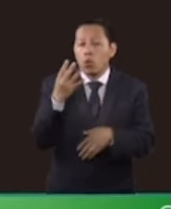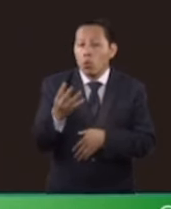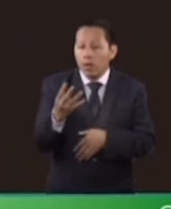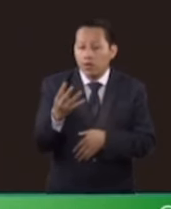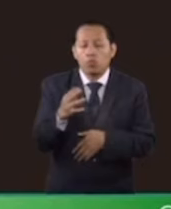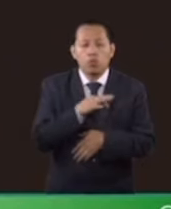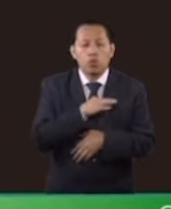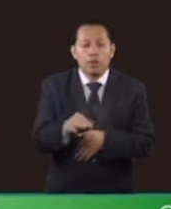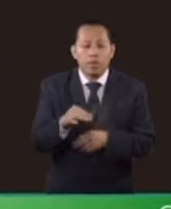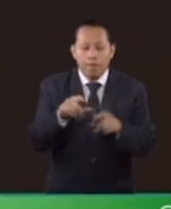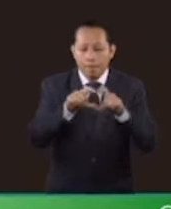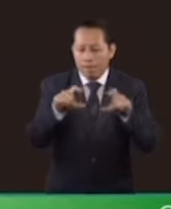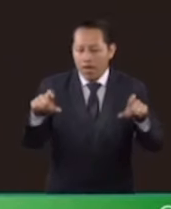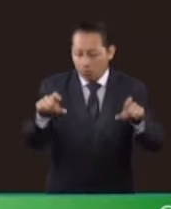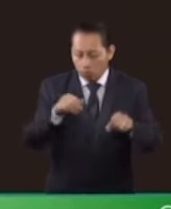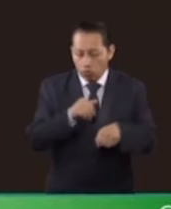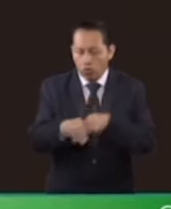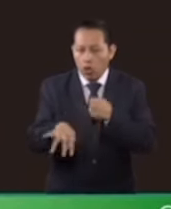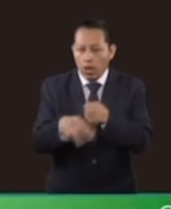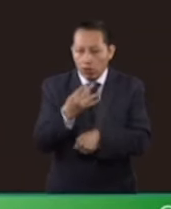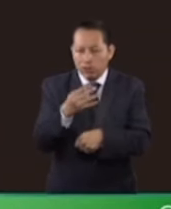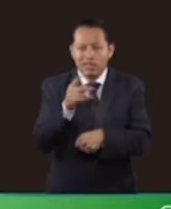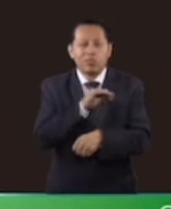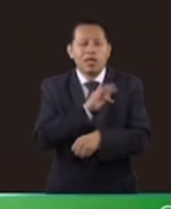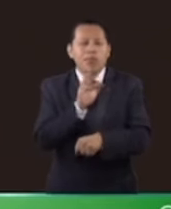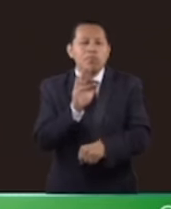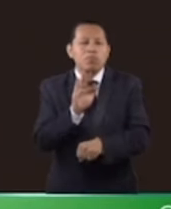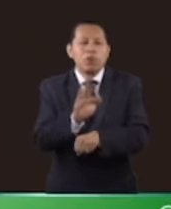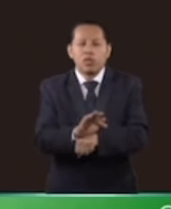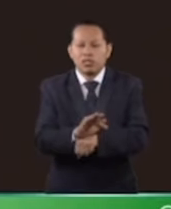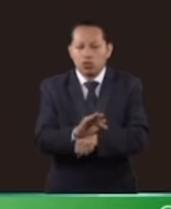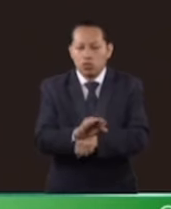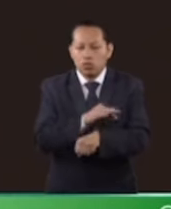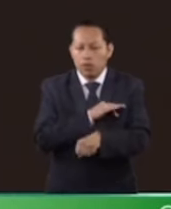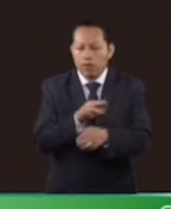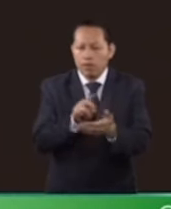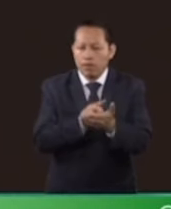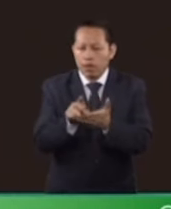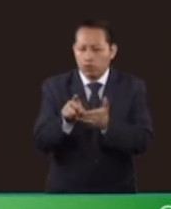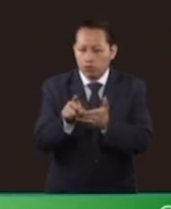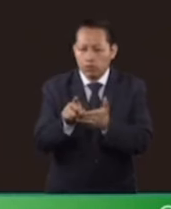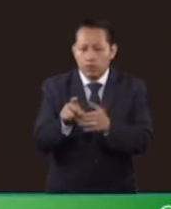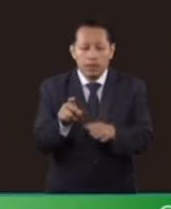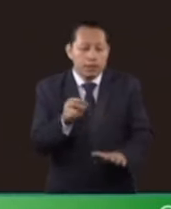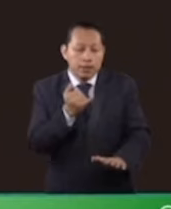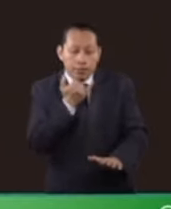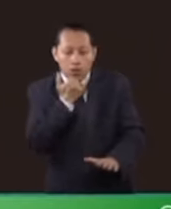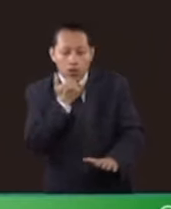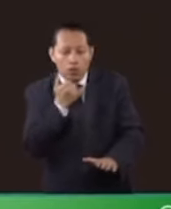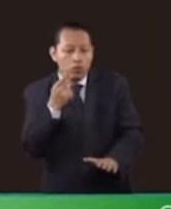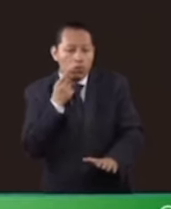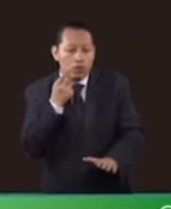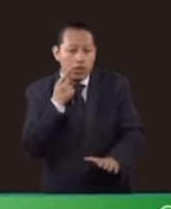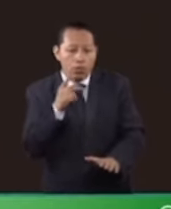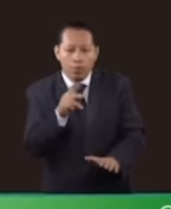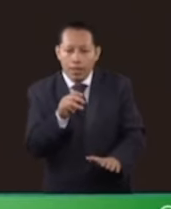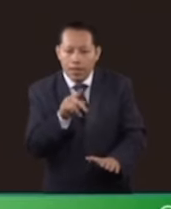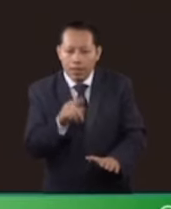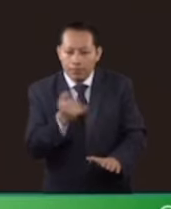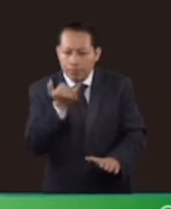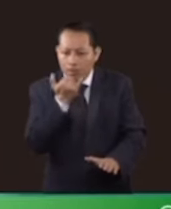párrafo 14 la protección de los Derechos diputado Pérez Gabino un